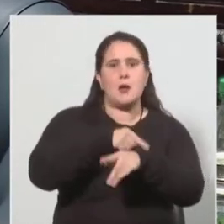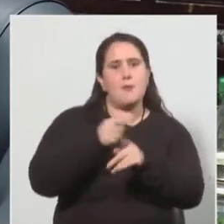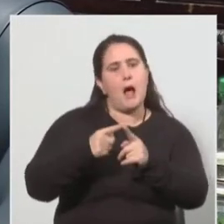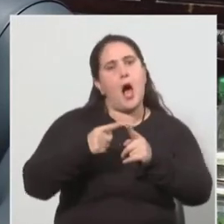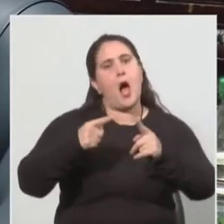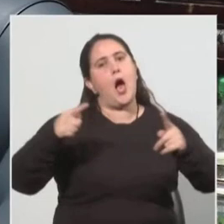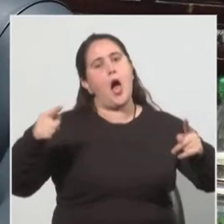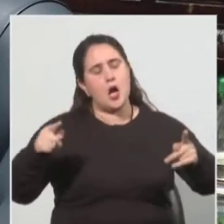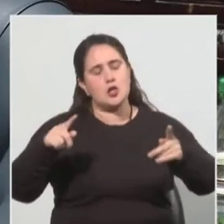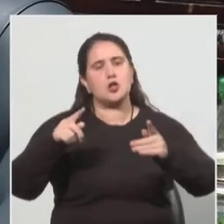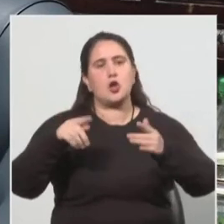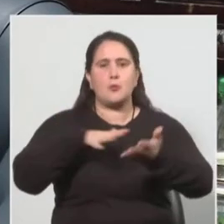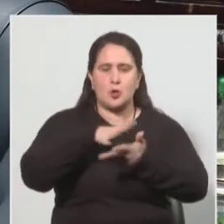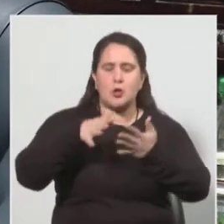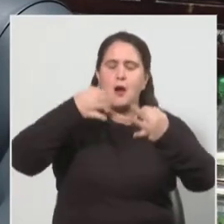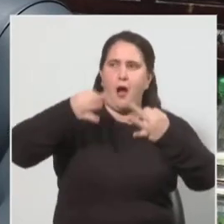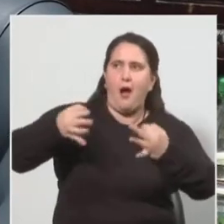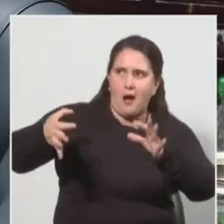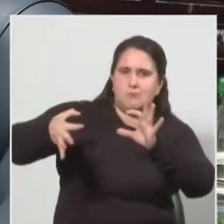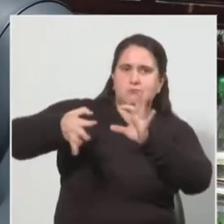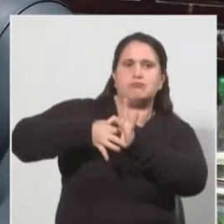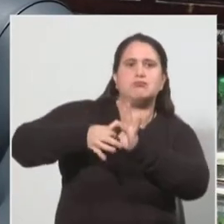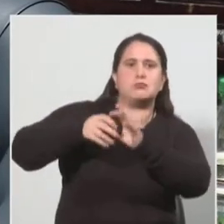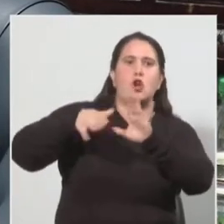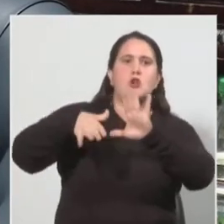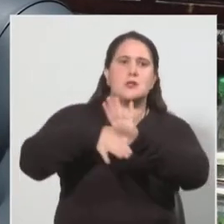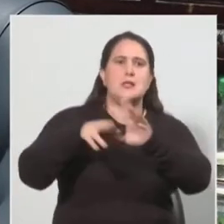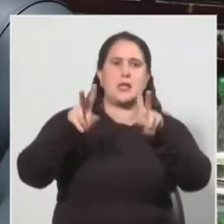acordes con el caso que estamos analizando?